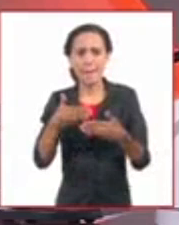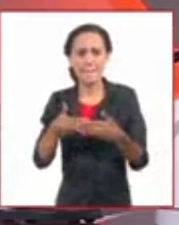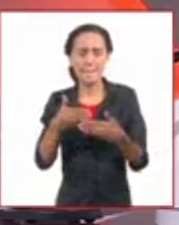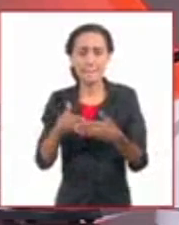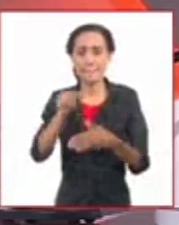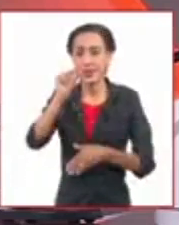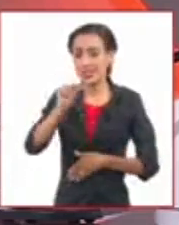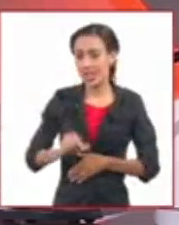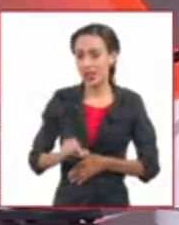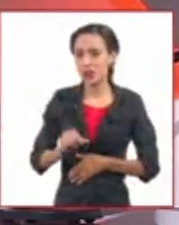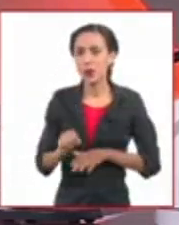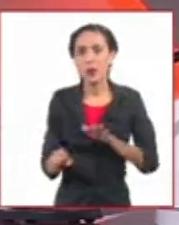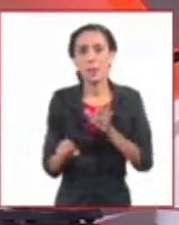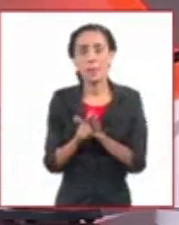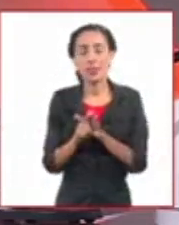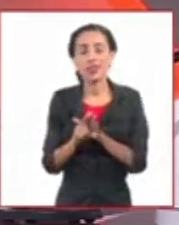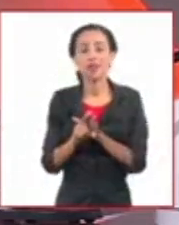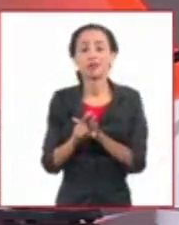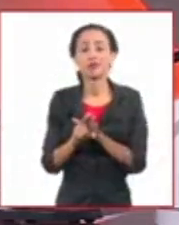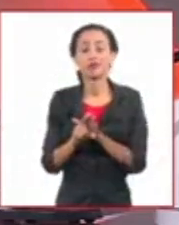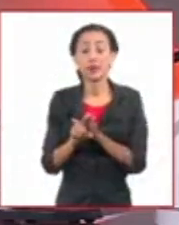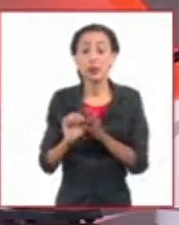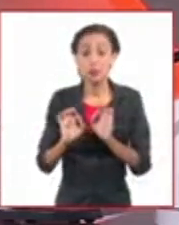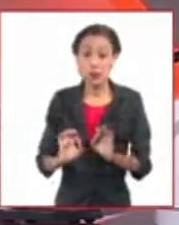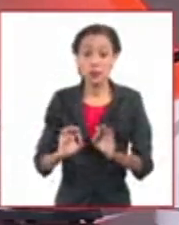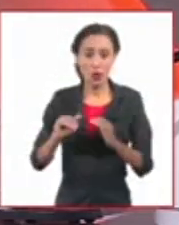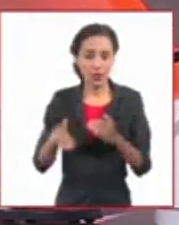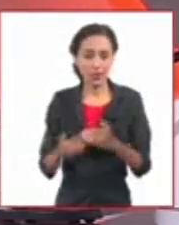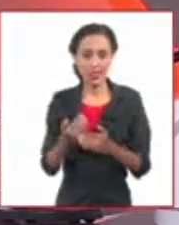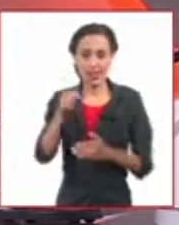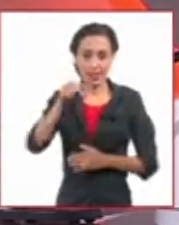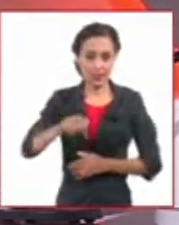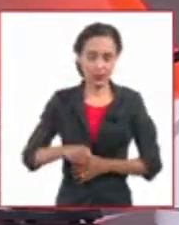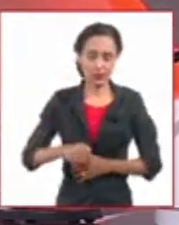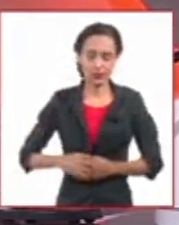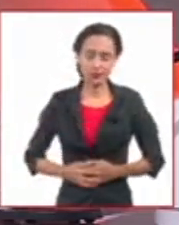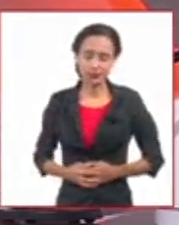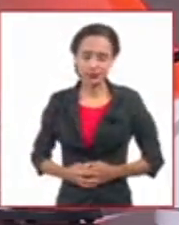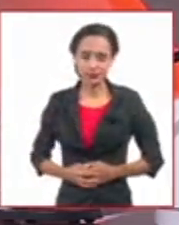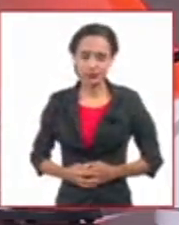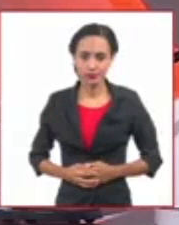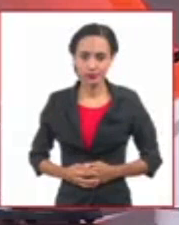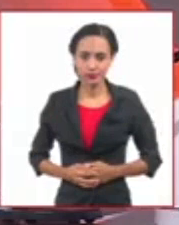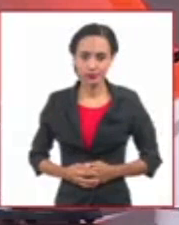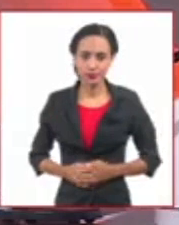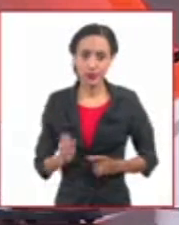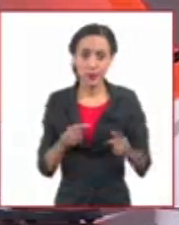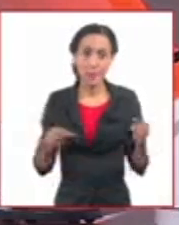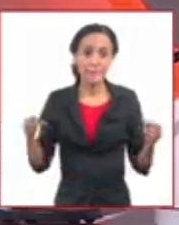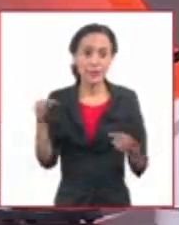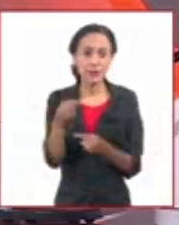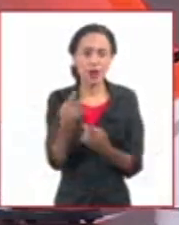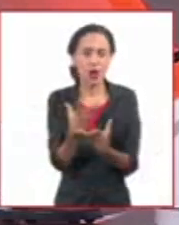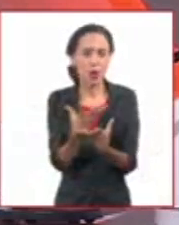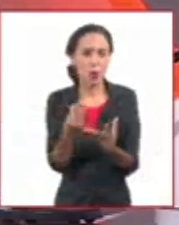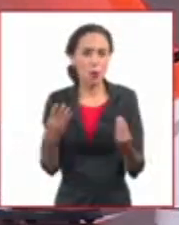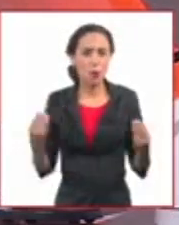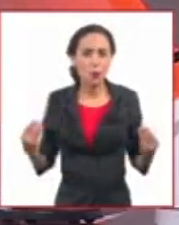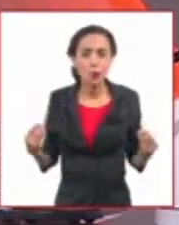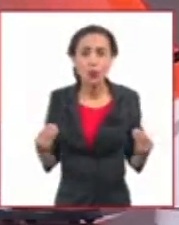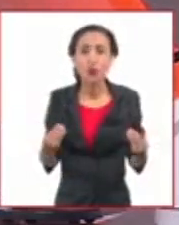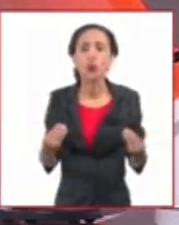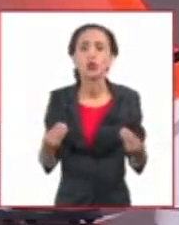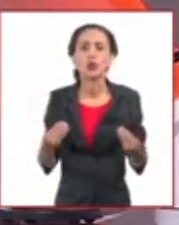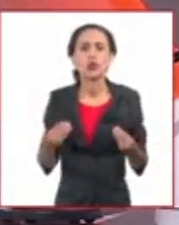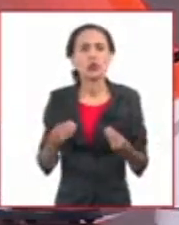comienza en la jornada de hoy y sobre todo lo que sí hay es mucho blanqueamiento de la ciudad